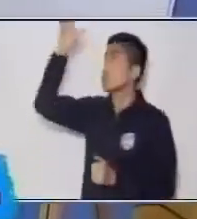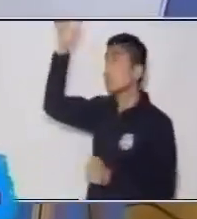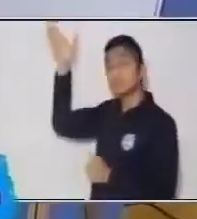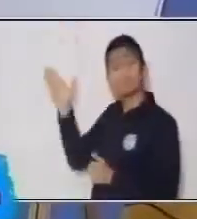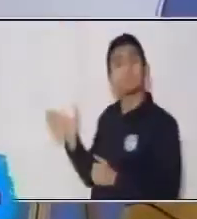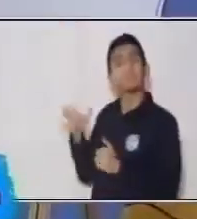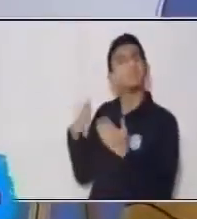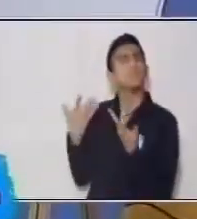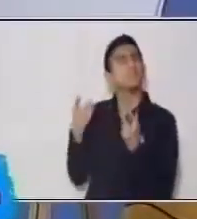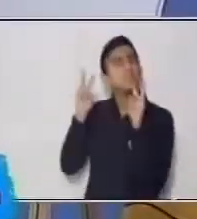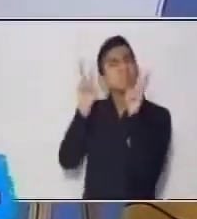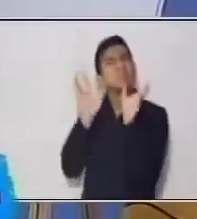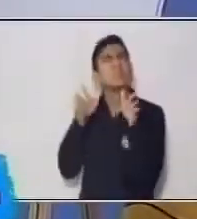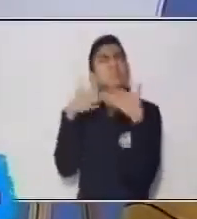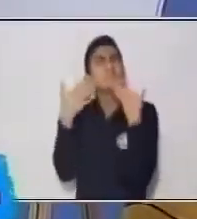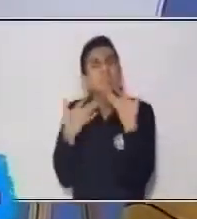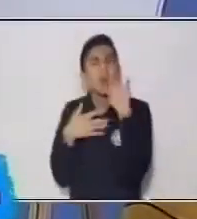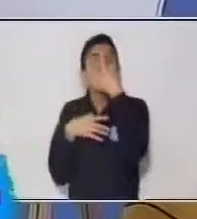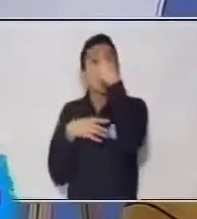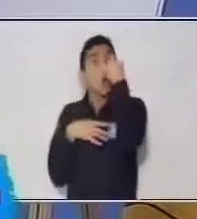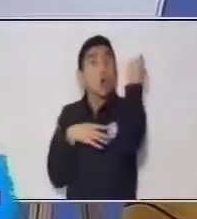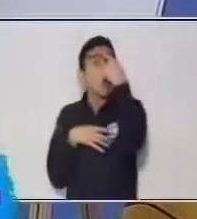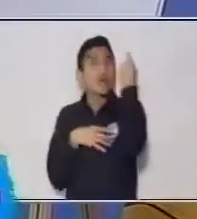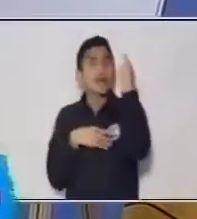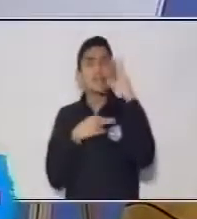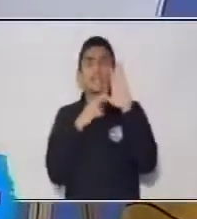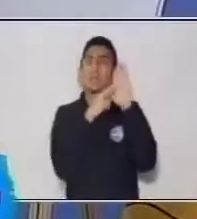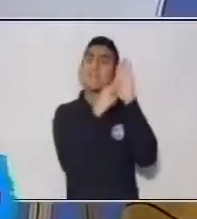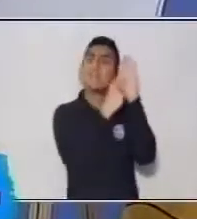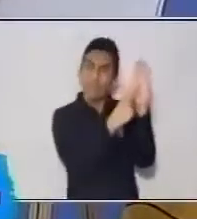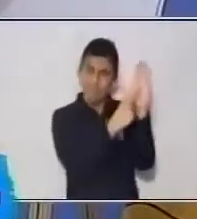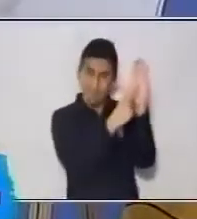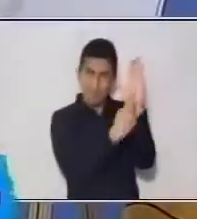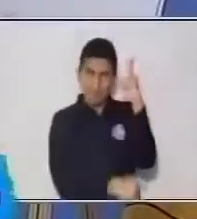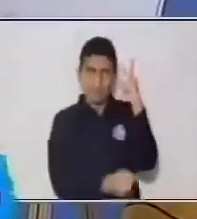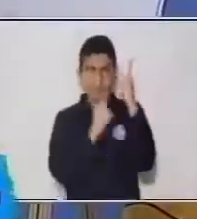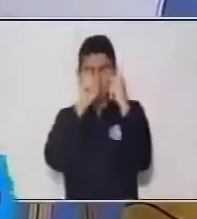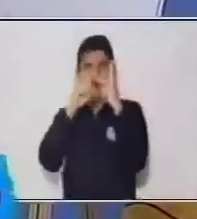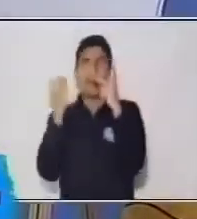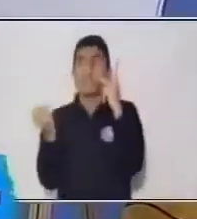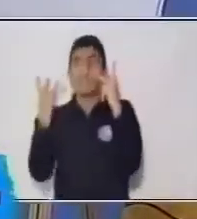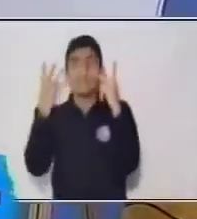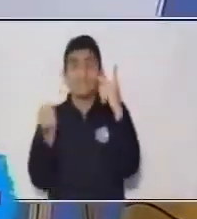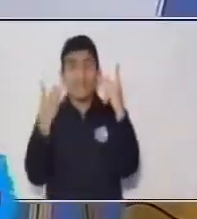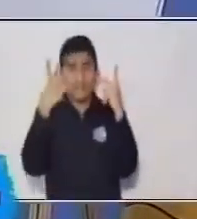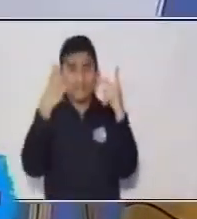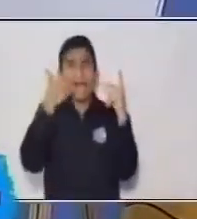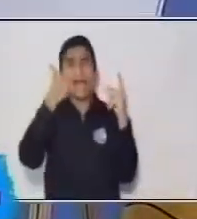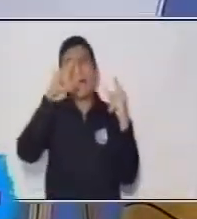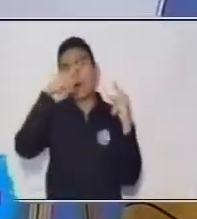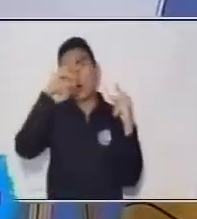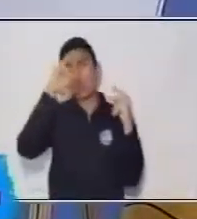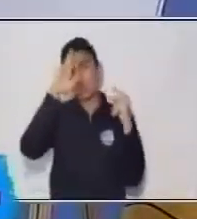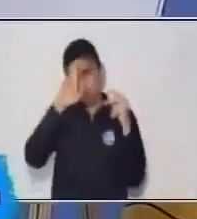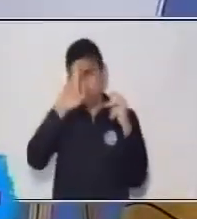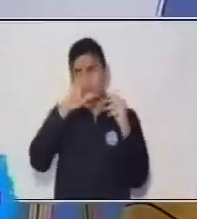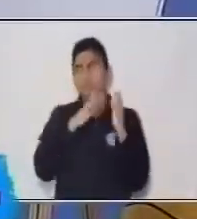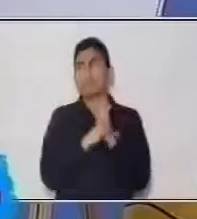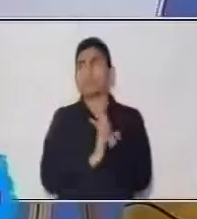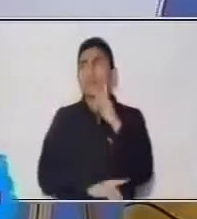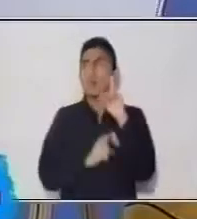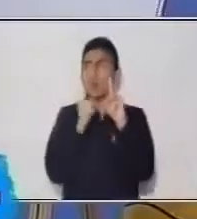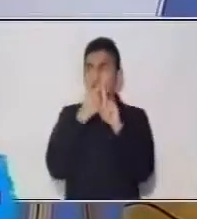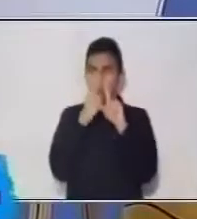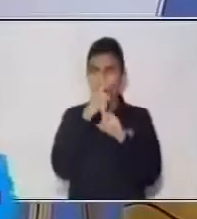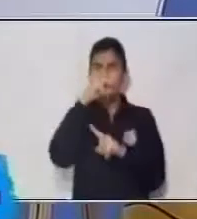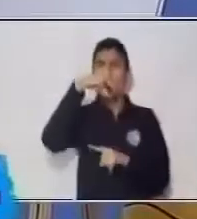lo que son las obras representativas, y de este otro lado a los autores. Y vamos a empezar con el número 1, que es